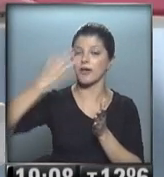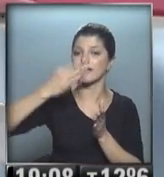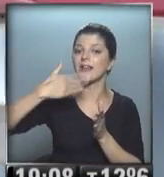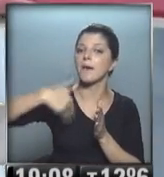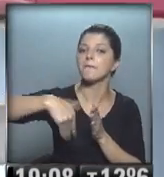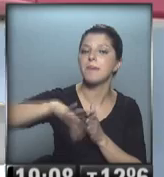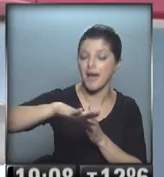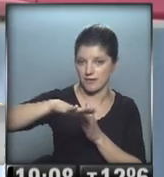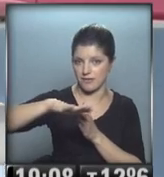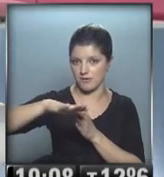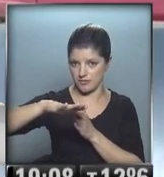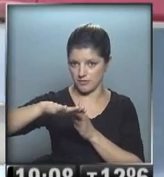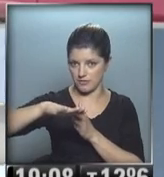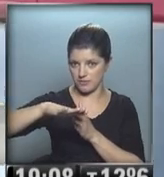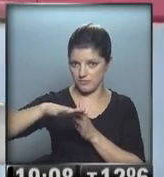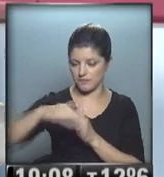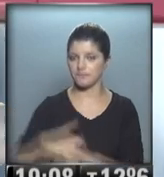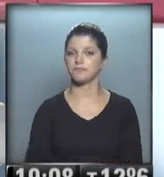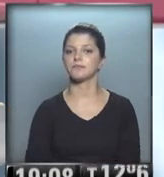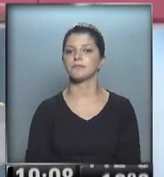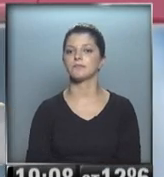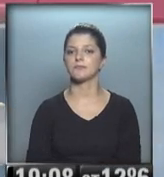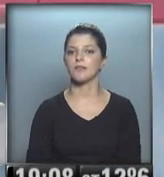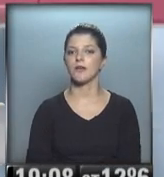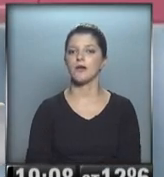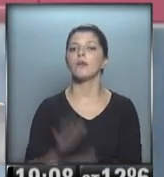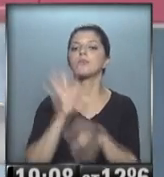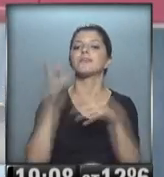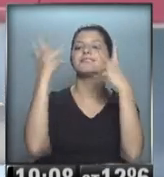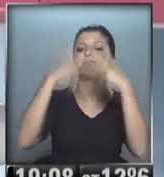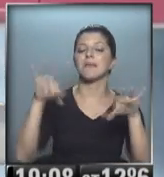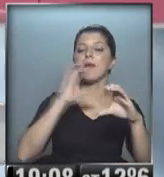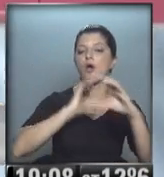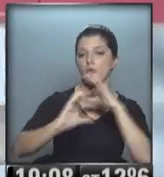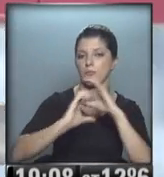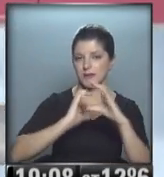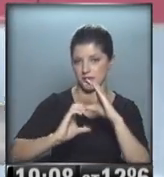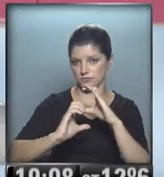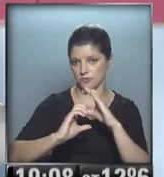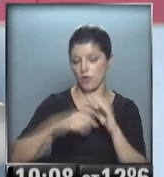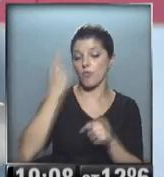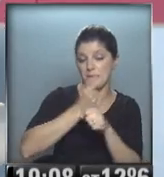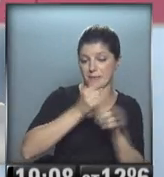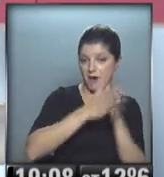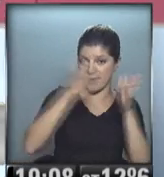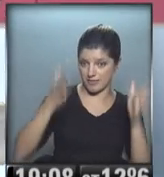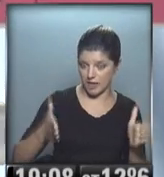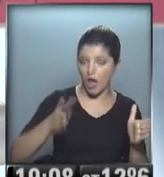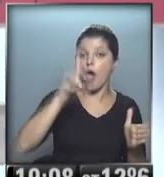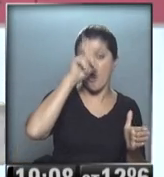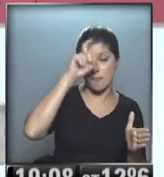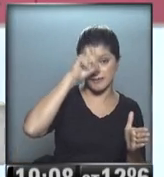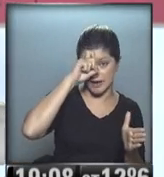integrar el sistema, digamos, de comunicación a través de la red en una primera etapa de los hospitales